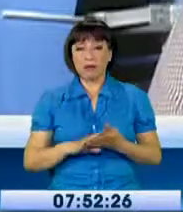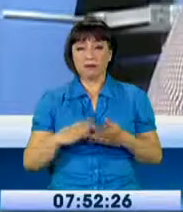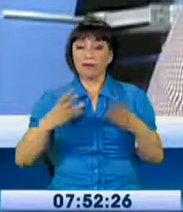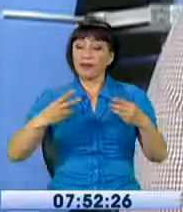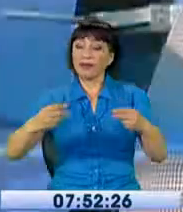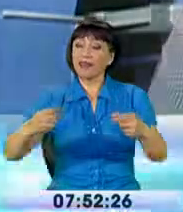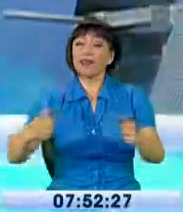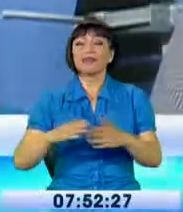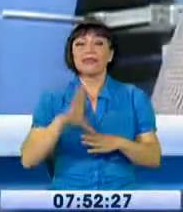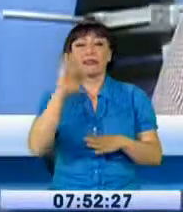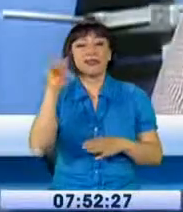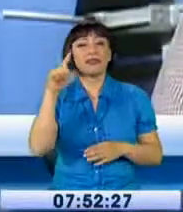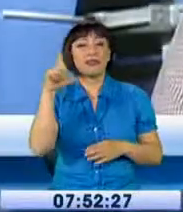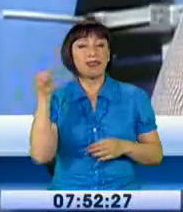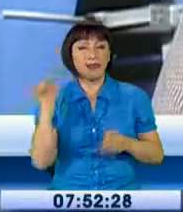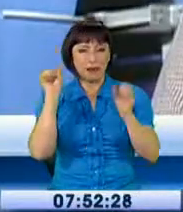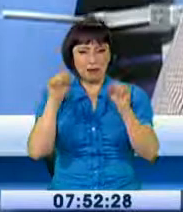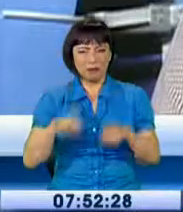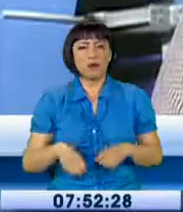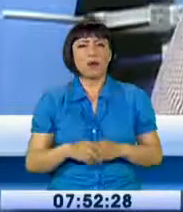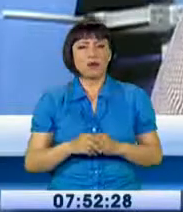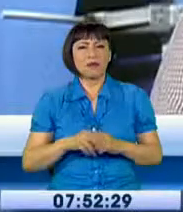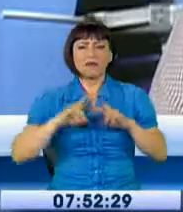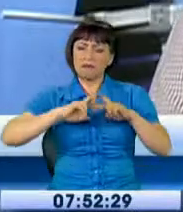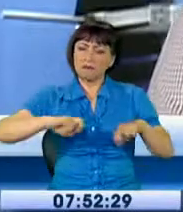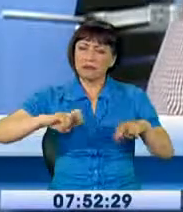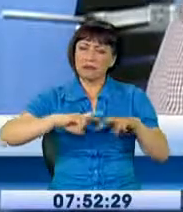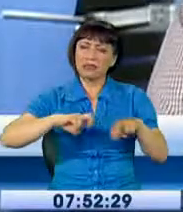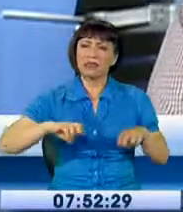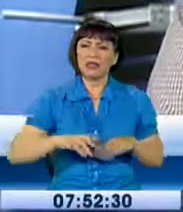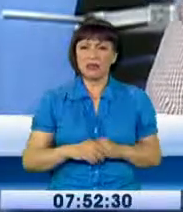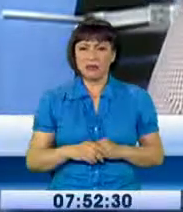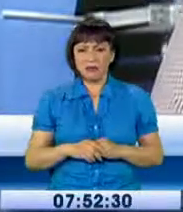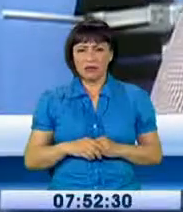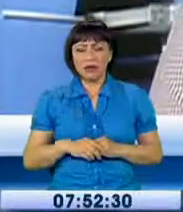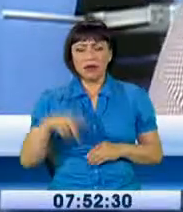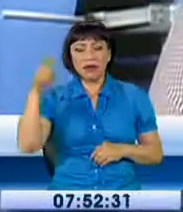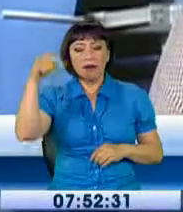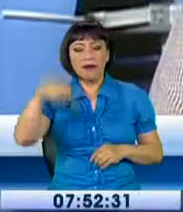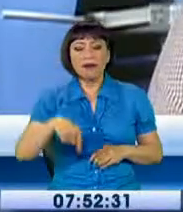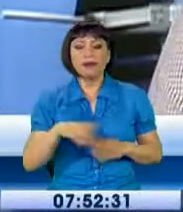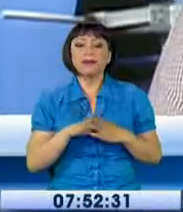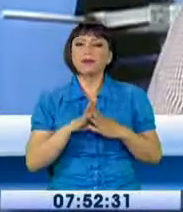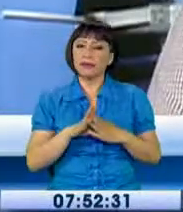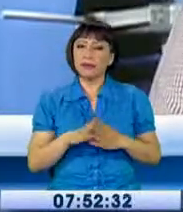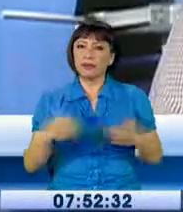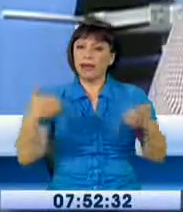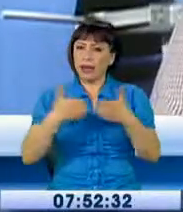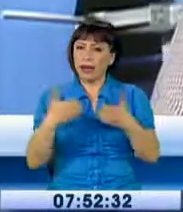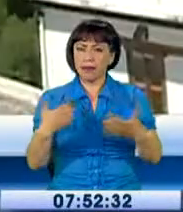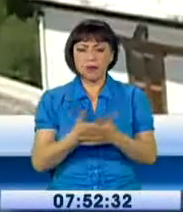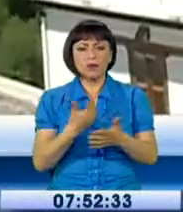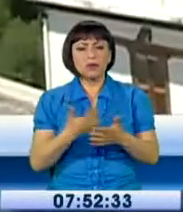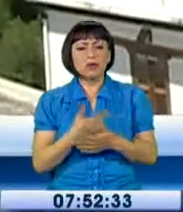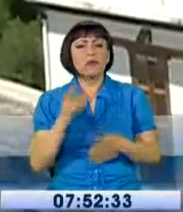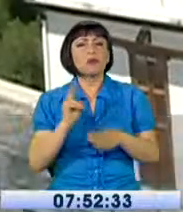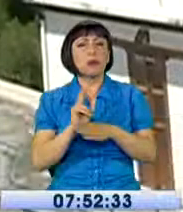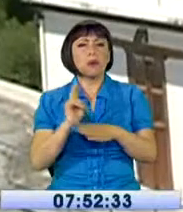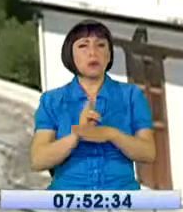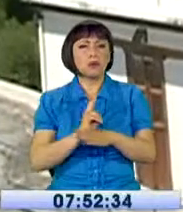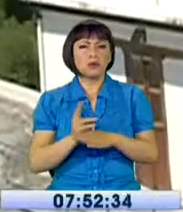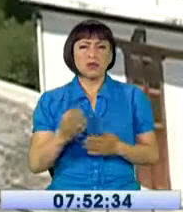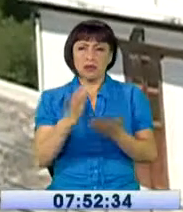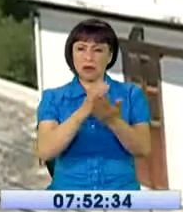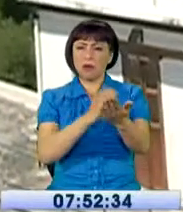hay una gran posibilidad de hacer investigación con las baterías y textiles aquí. Puede ser algo que nos haga únicos. Los cursos estarán